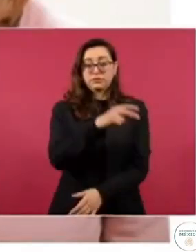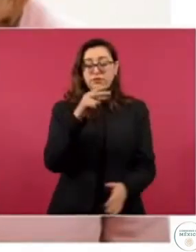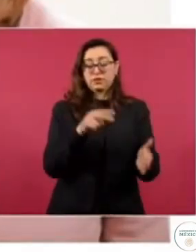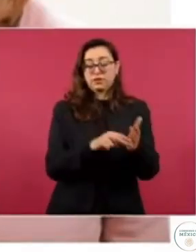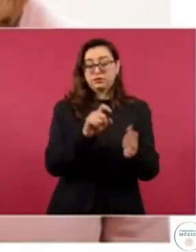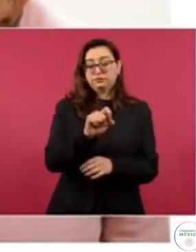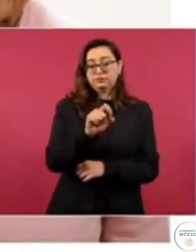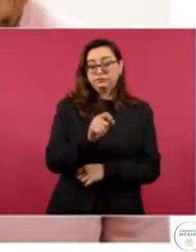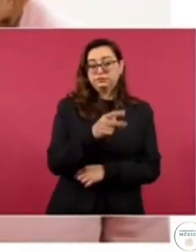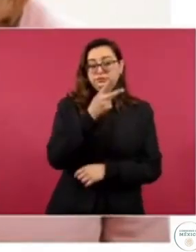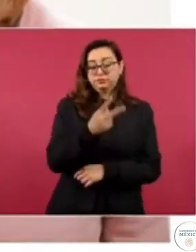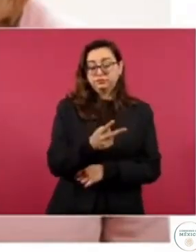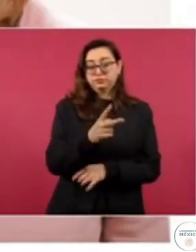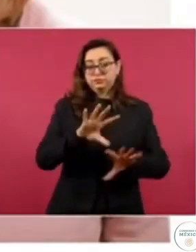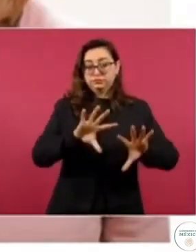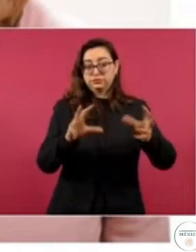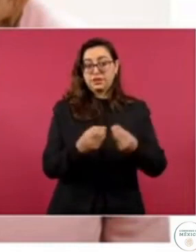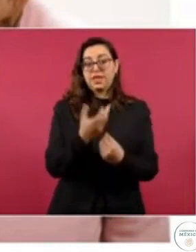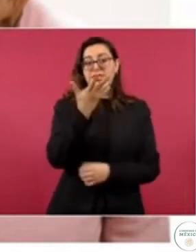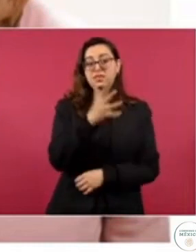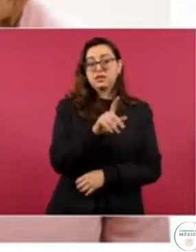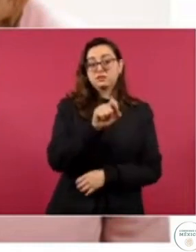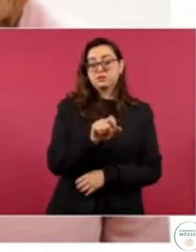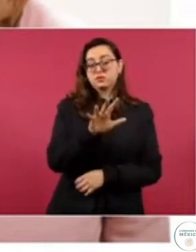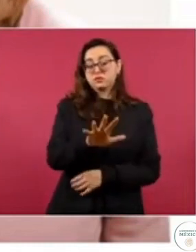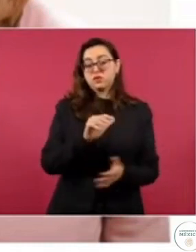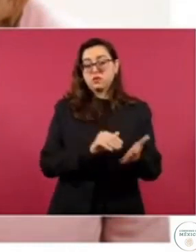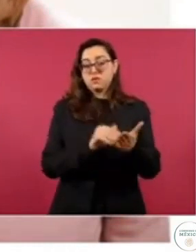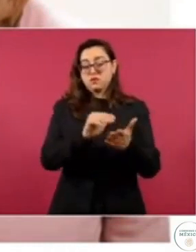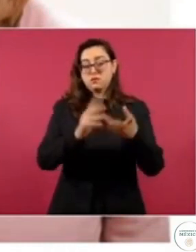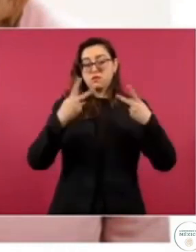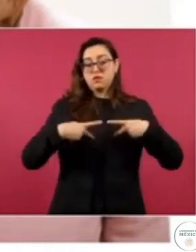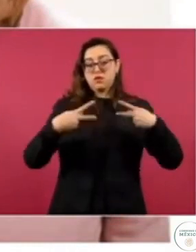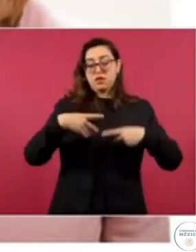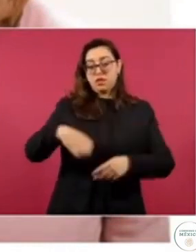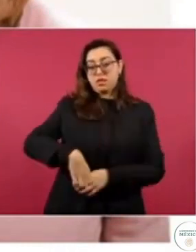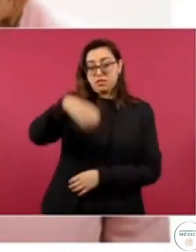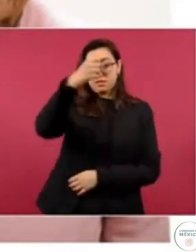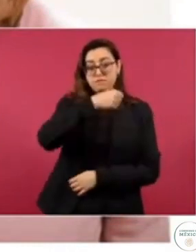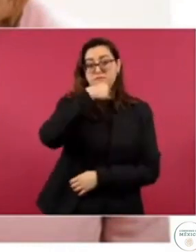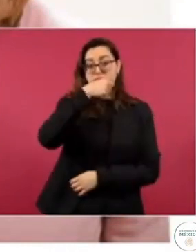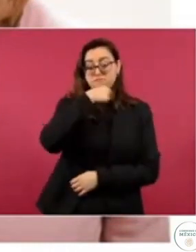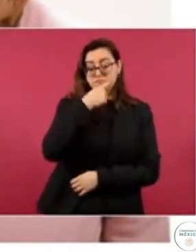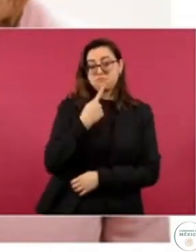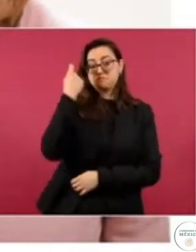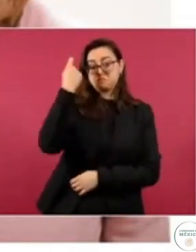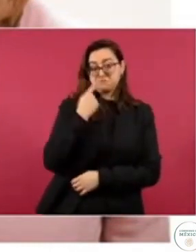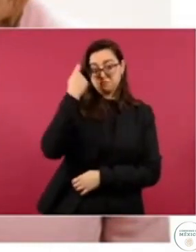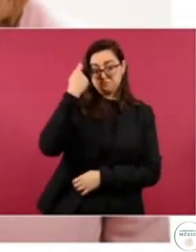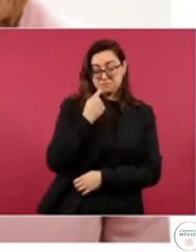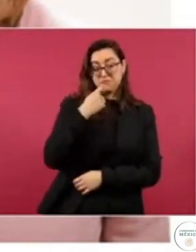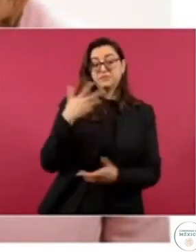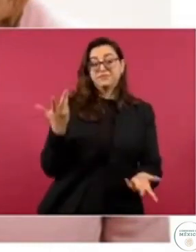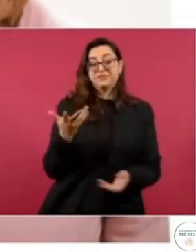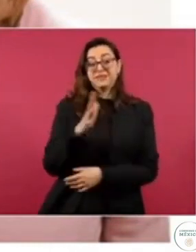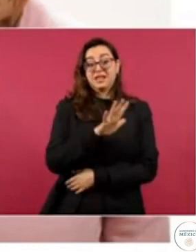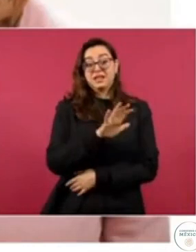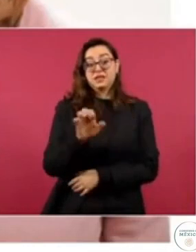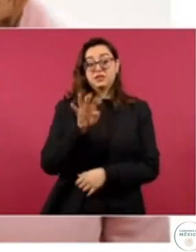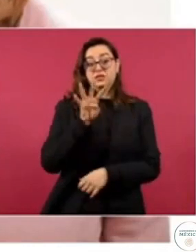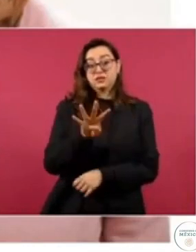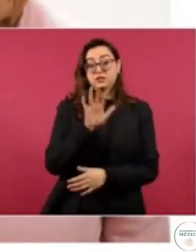recibiendo esta pensión. 519 mil adultos mayores ya se han registrado y en este mes de enero